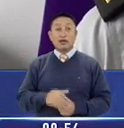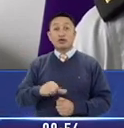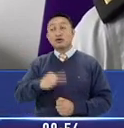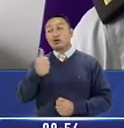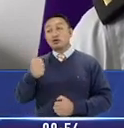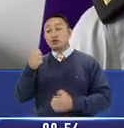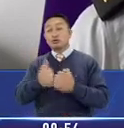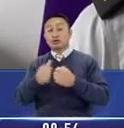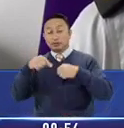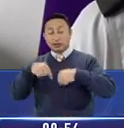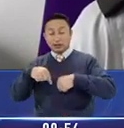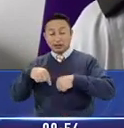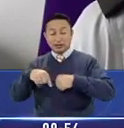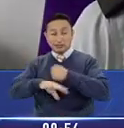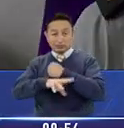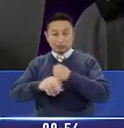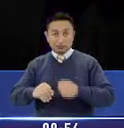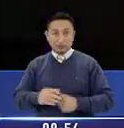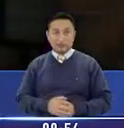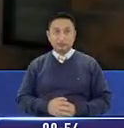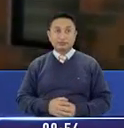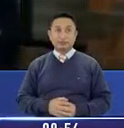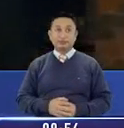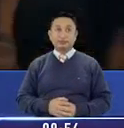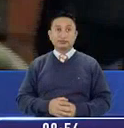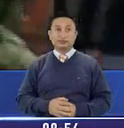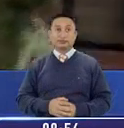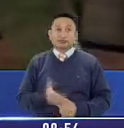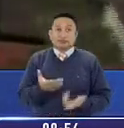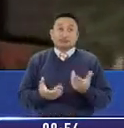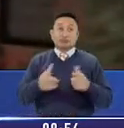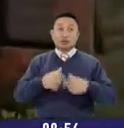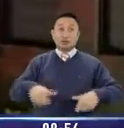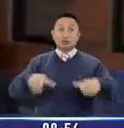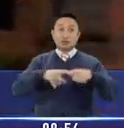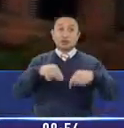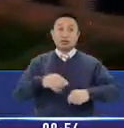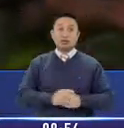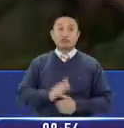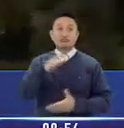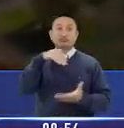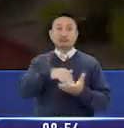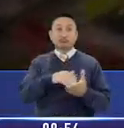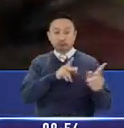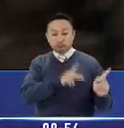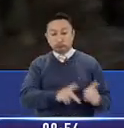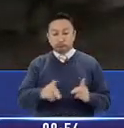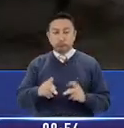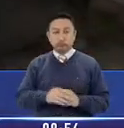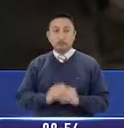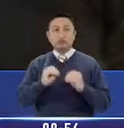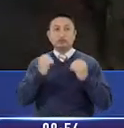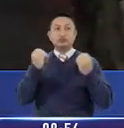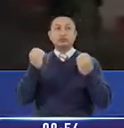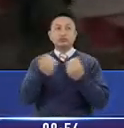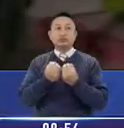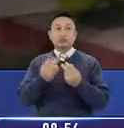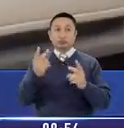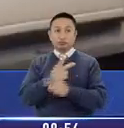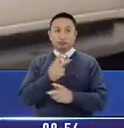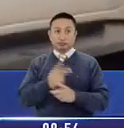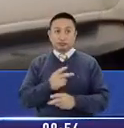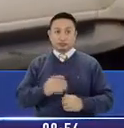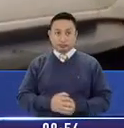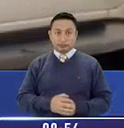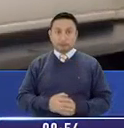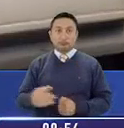la extorsión y el asalto en carretera. Aparentemente el lugar era utilizado como centro de planificación de una organización delictiva que no